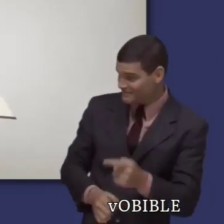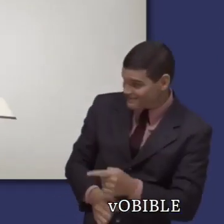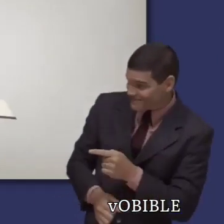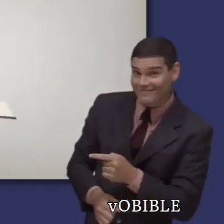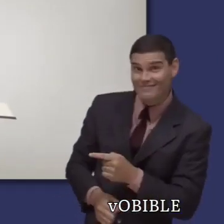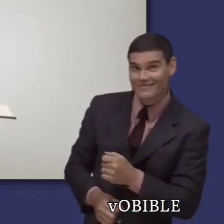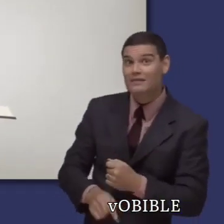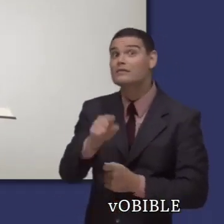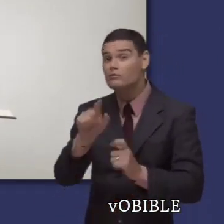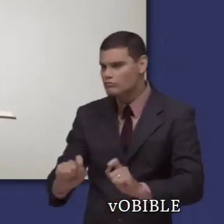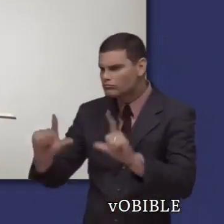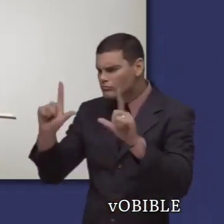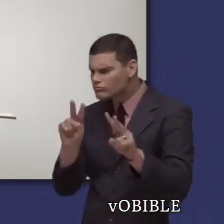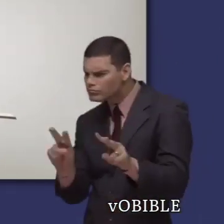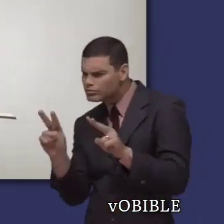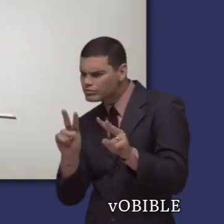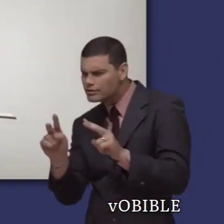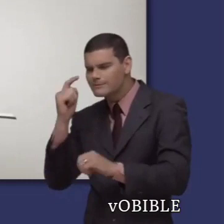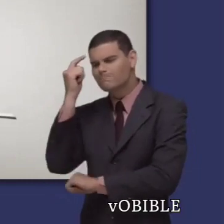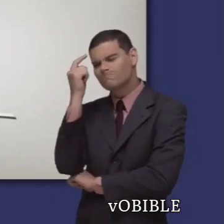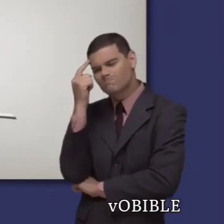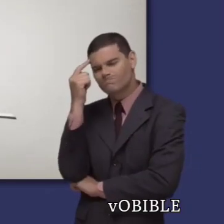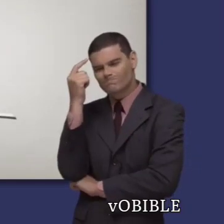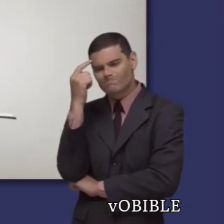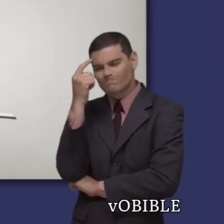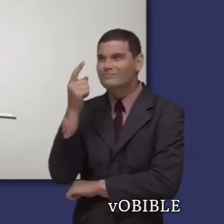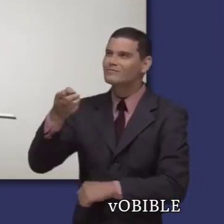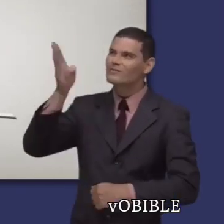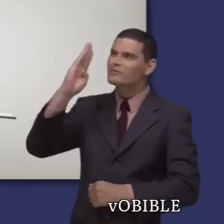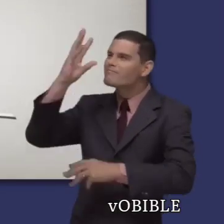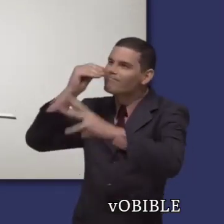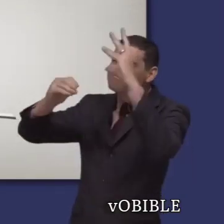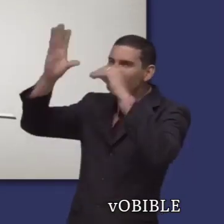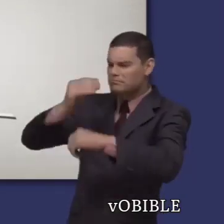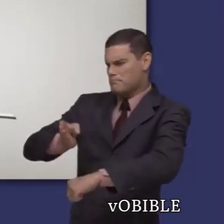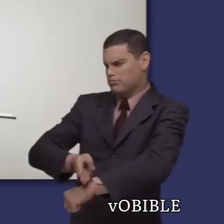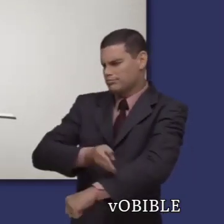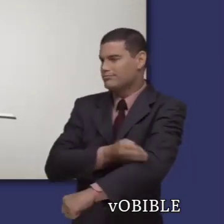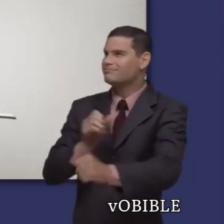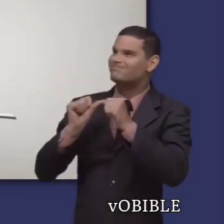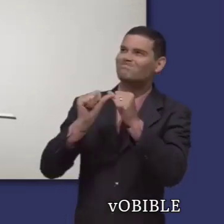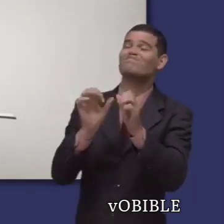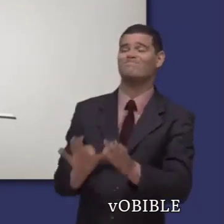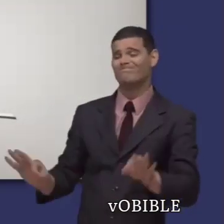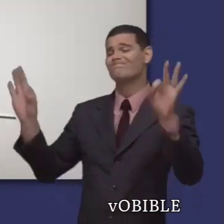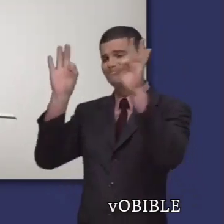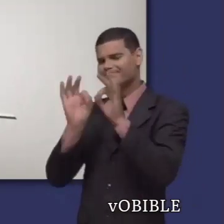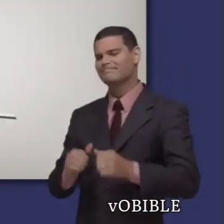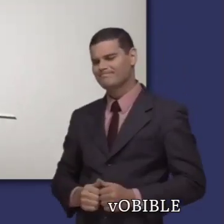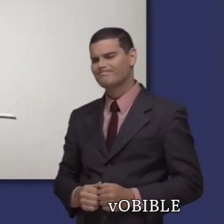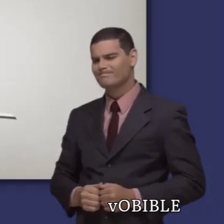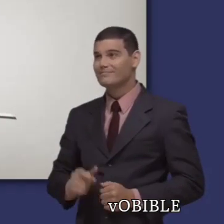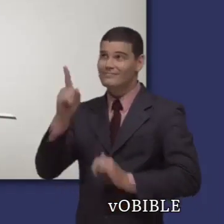Cuando lea la carta inspirada a los colosenses, fíjese en que debemos esforzarnos por conocer mejor a Dios, en que